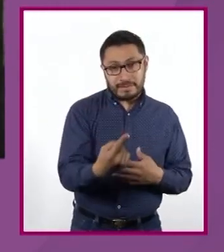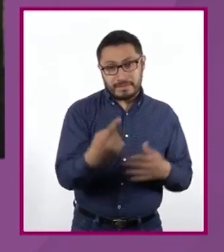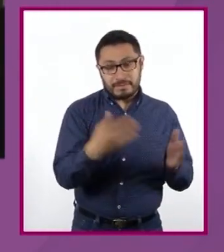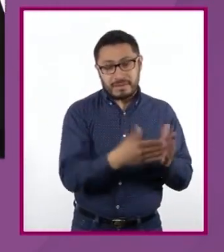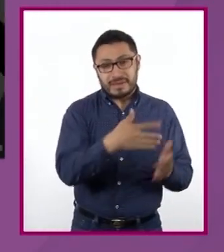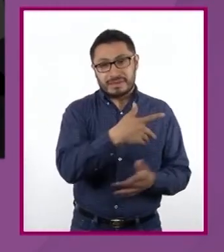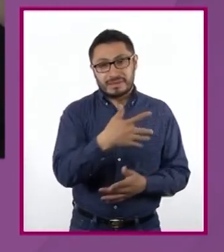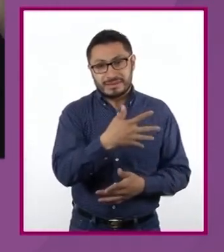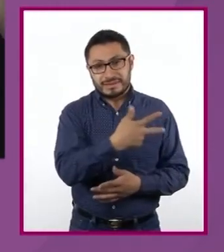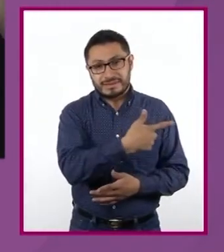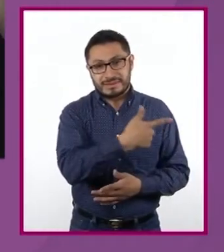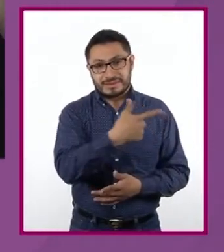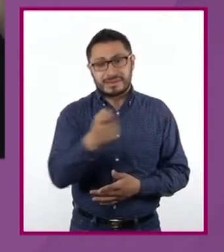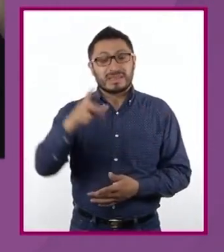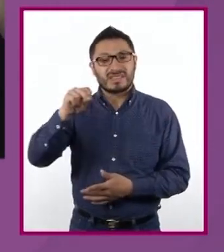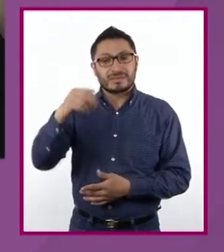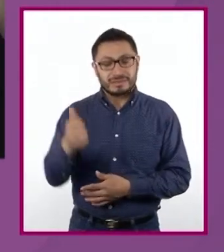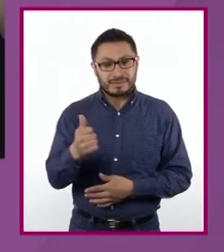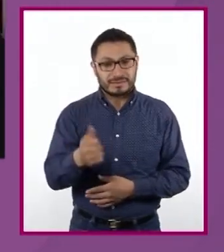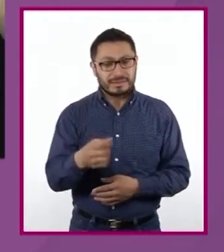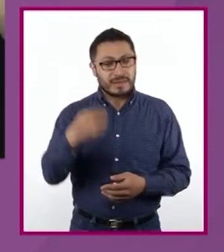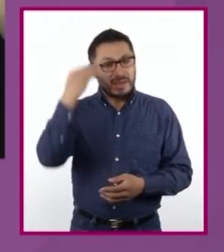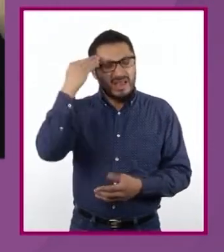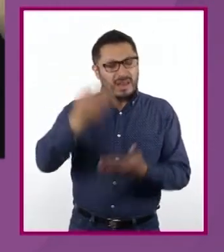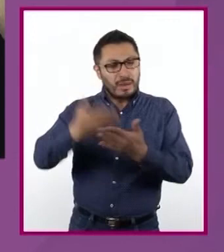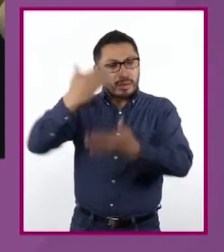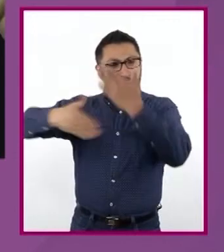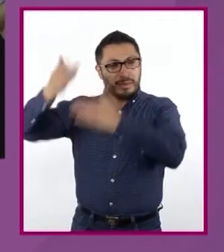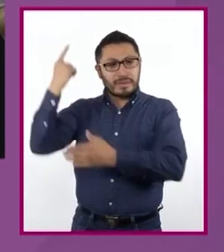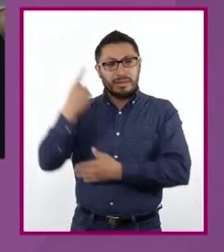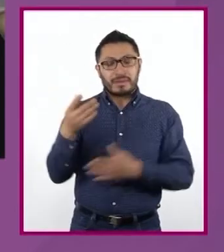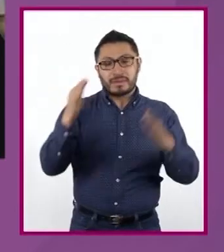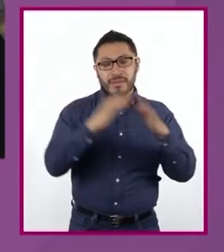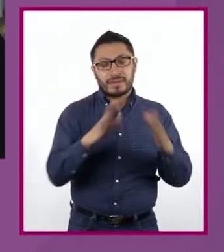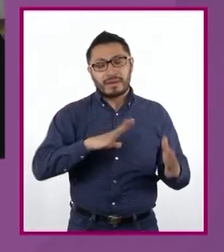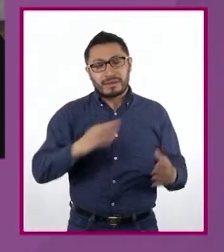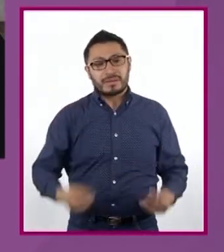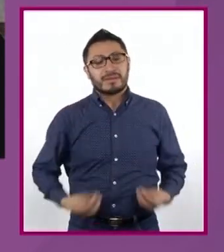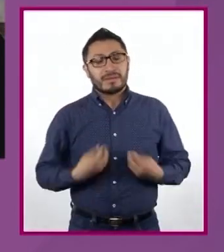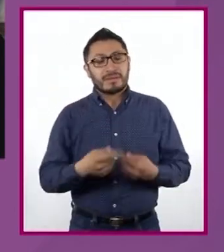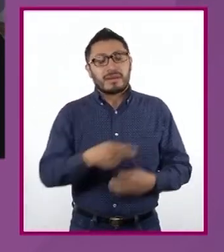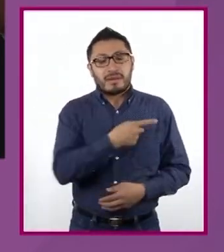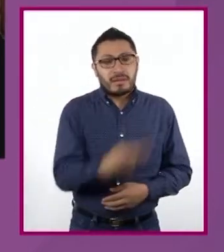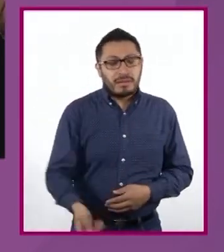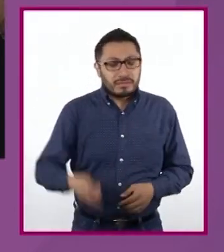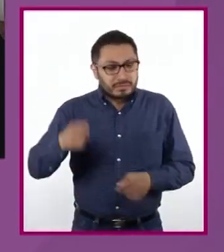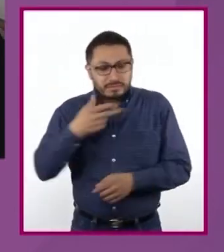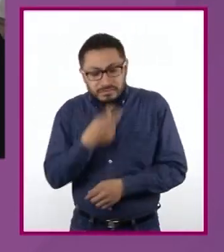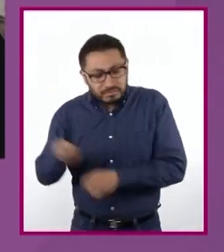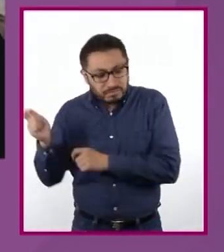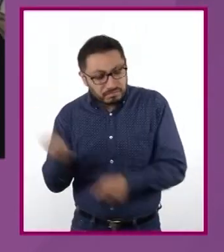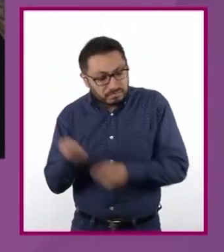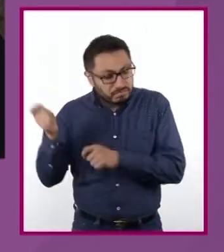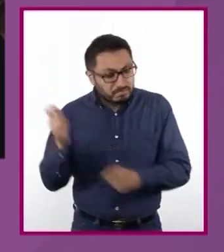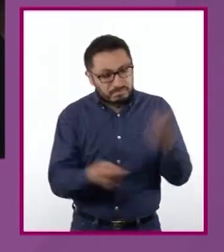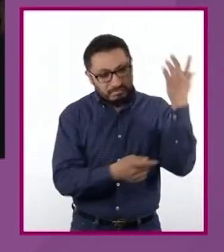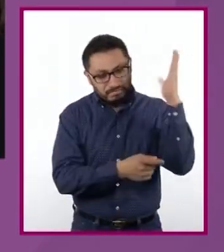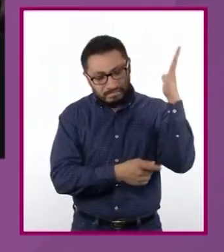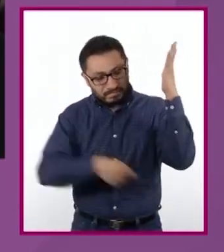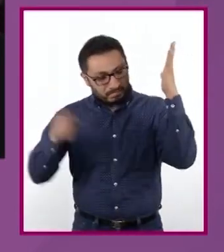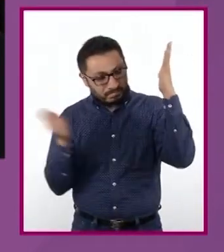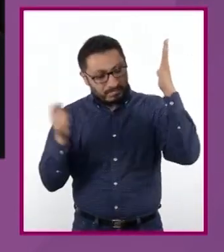1786. Érase una vez. En una choza vivía un pobre leñador con su segunda esposa y sus dos